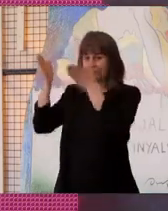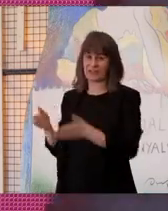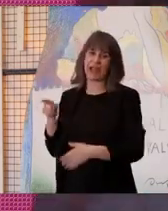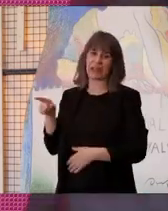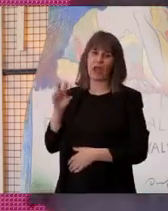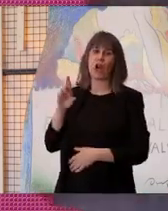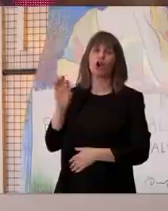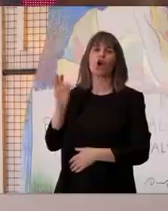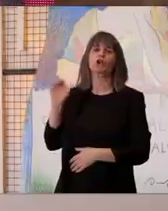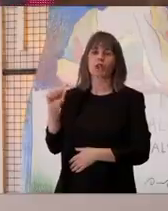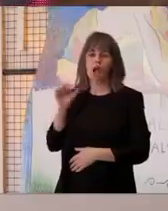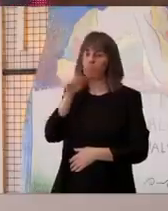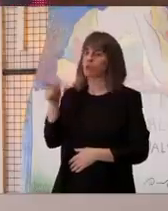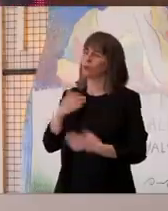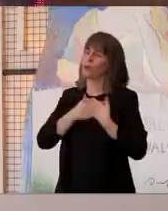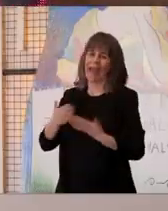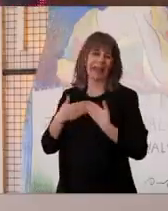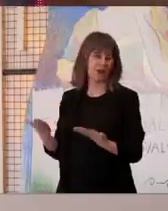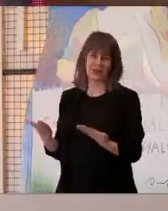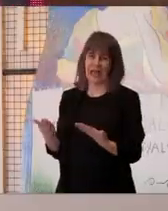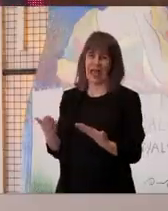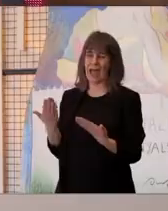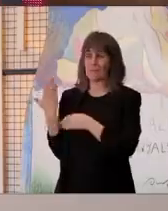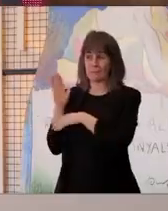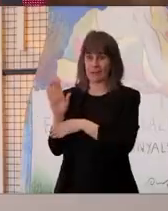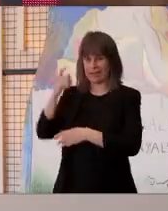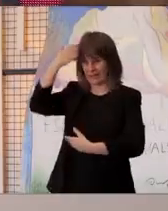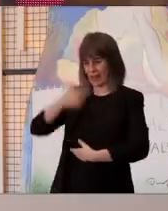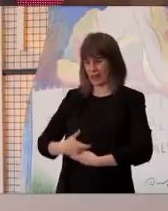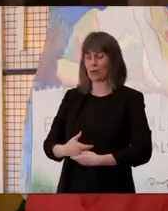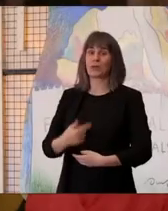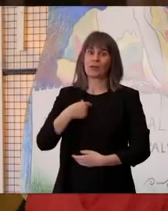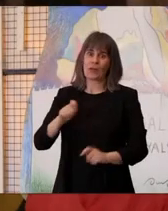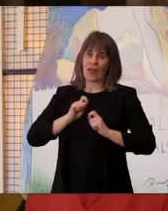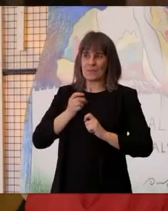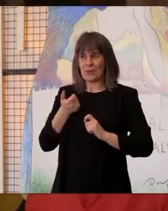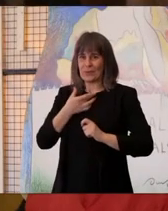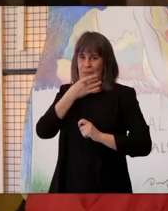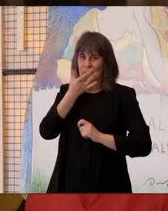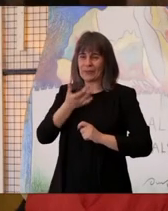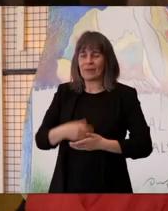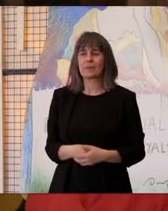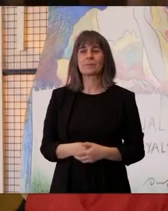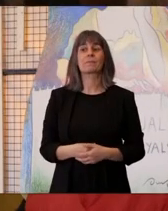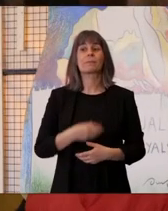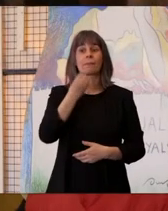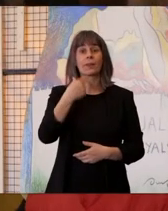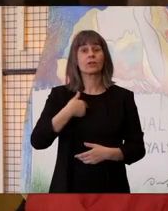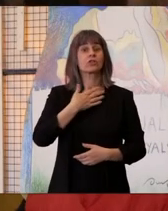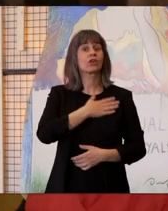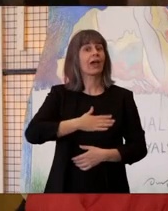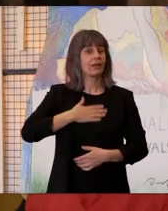por la generosidad de tu presentación me abruma un poco pero en fin Bueno estoy encantada